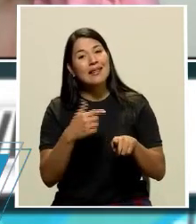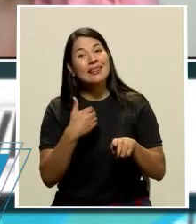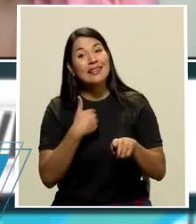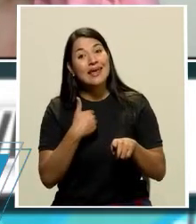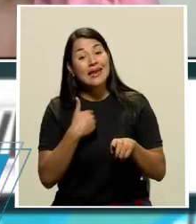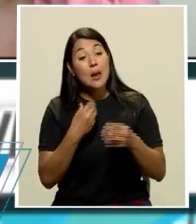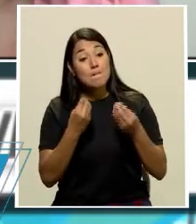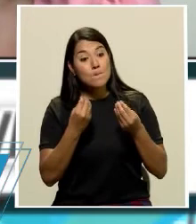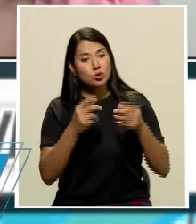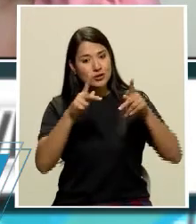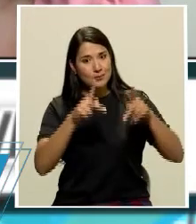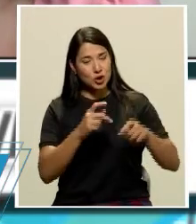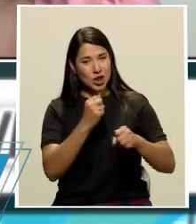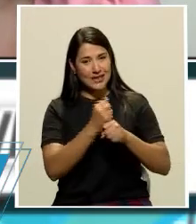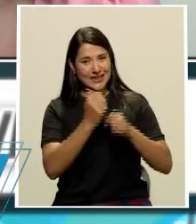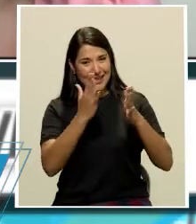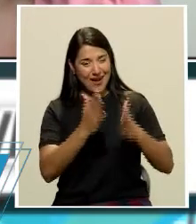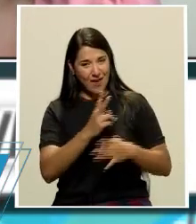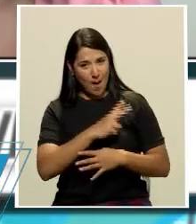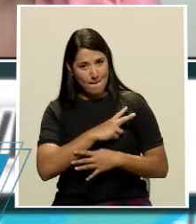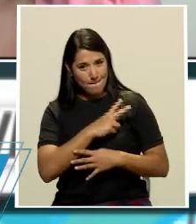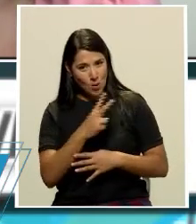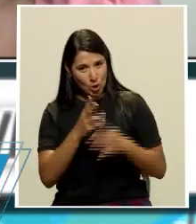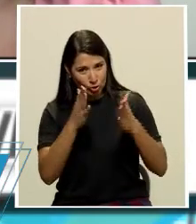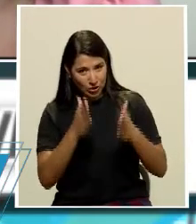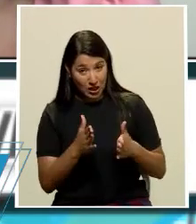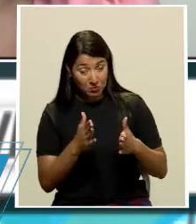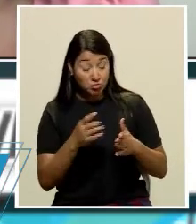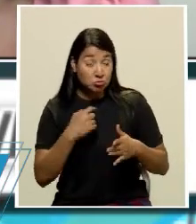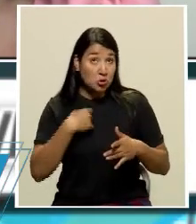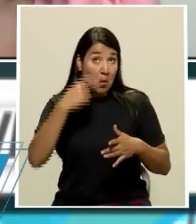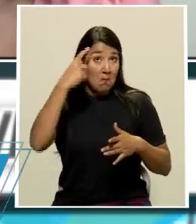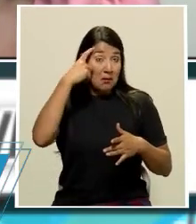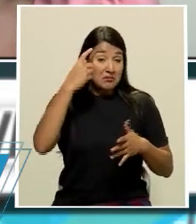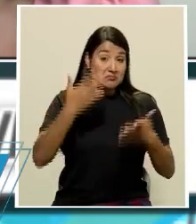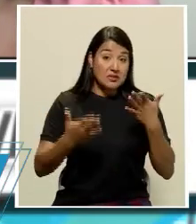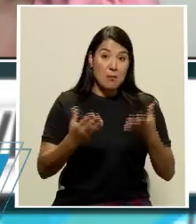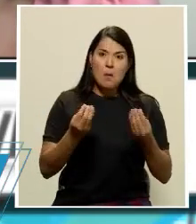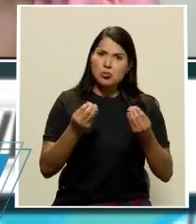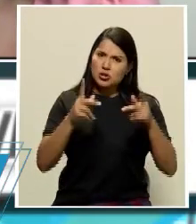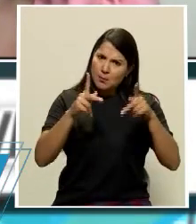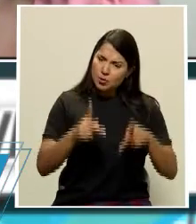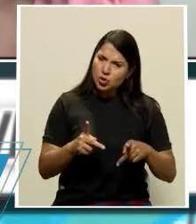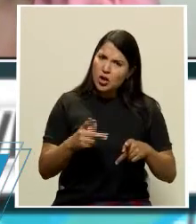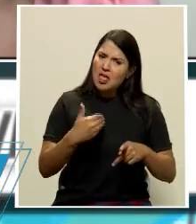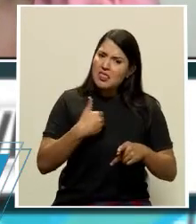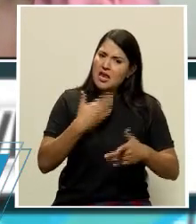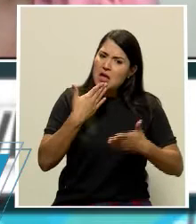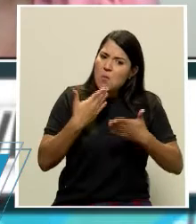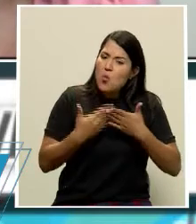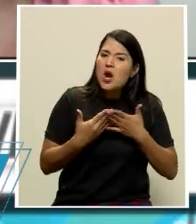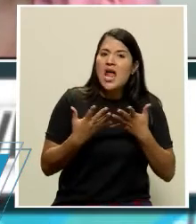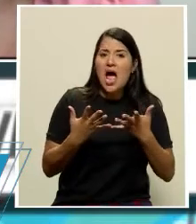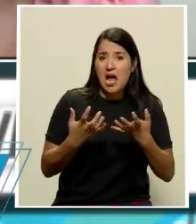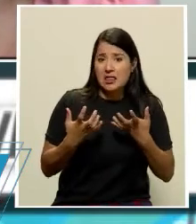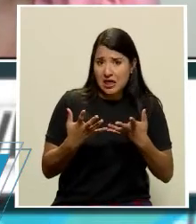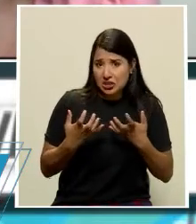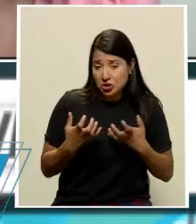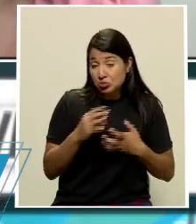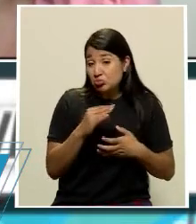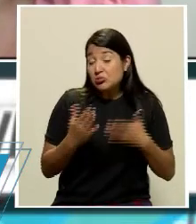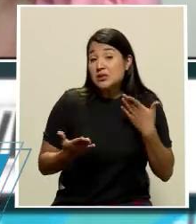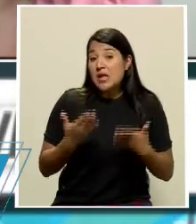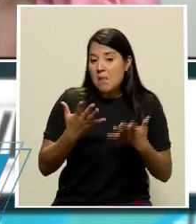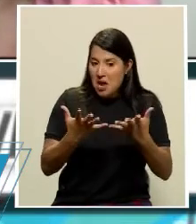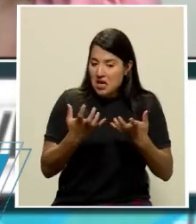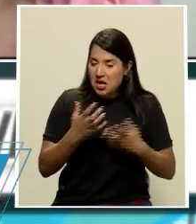enorme voluntariado. Pensaba que también hay mucha gente de buenas intenciones que quizás quiera